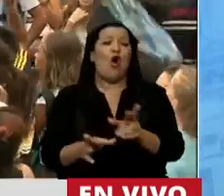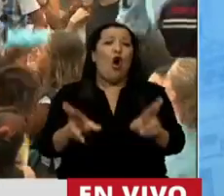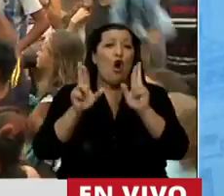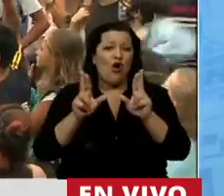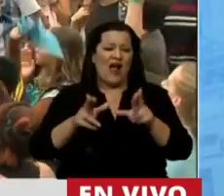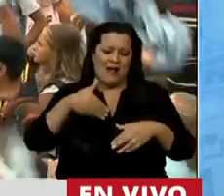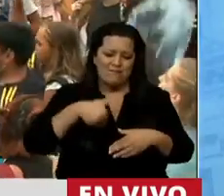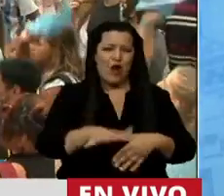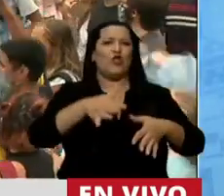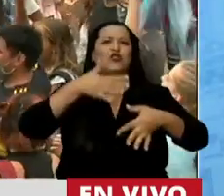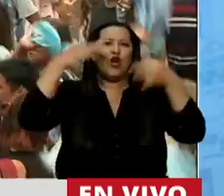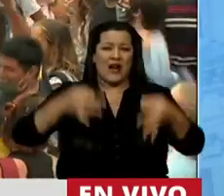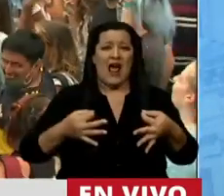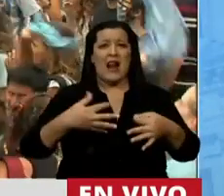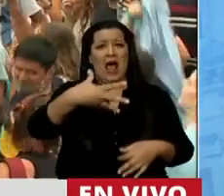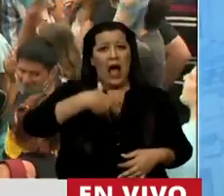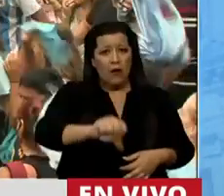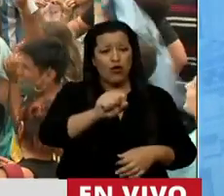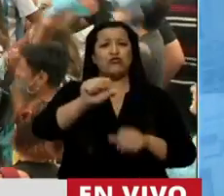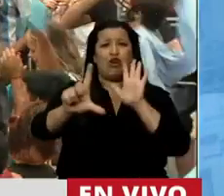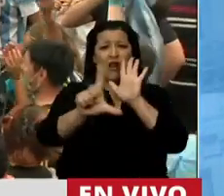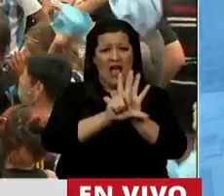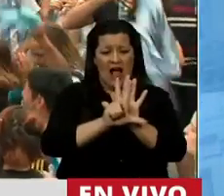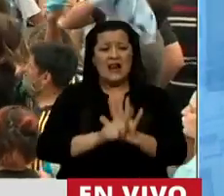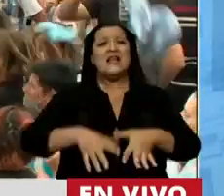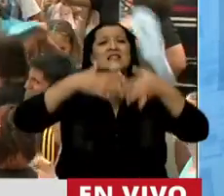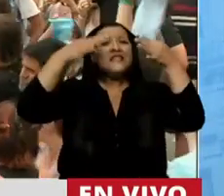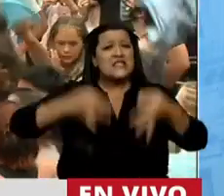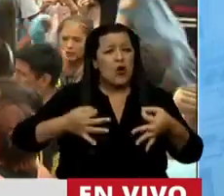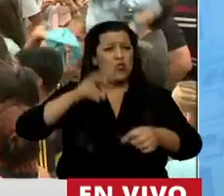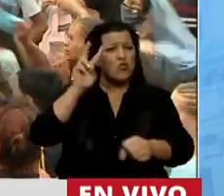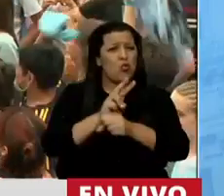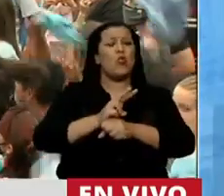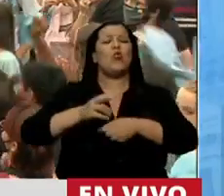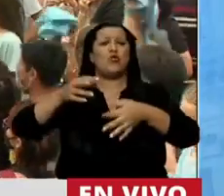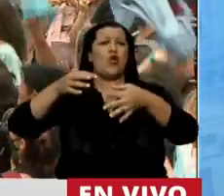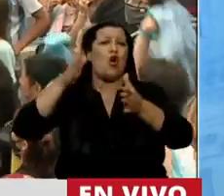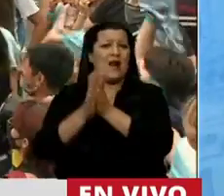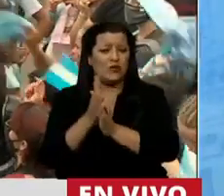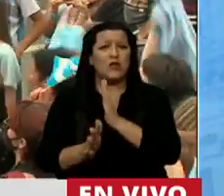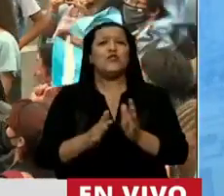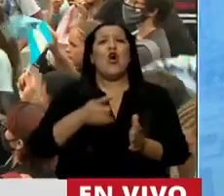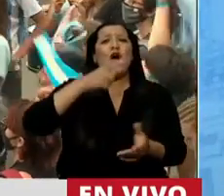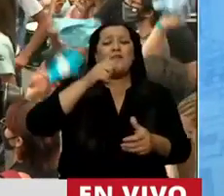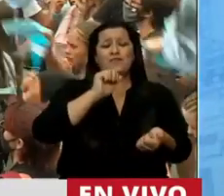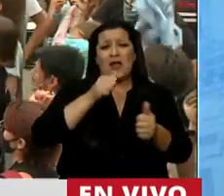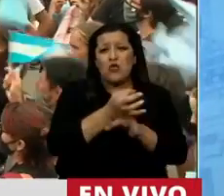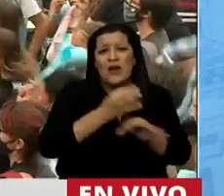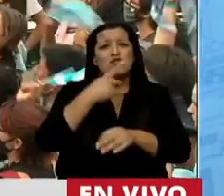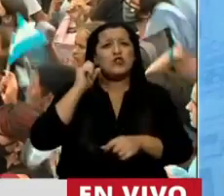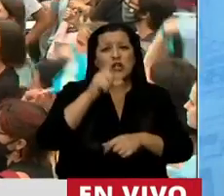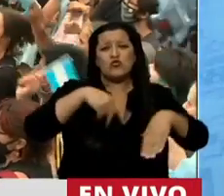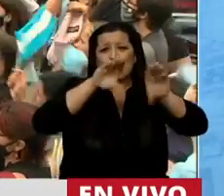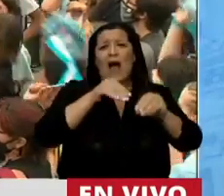realidad. Aborto legal, seguro y gratuito, educación sexual para decidir, anticonceptivos para